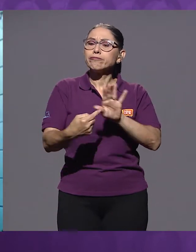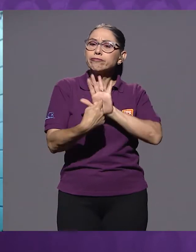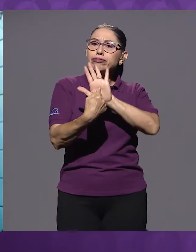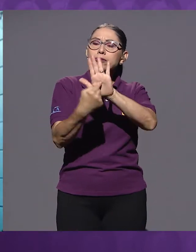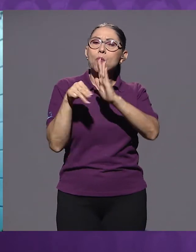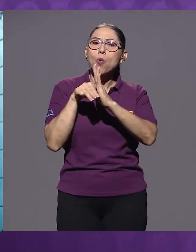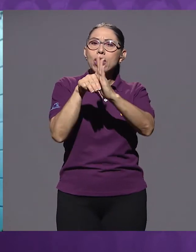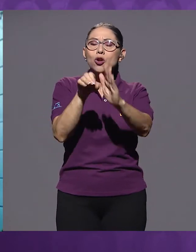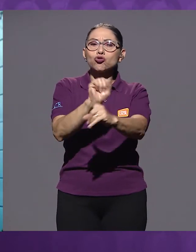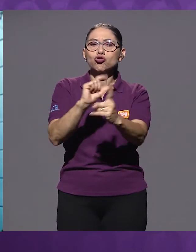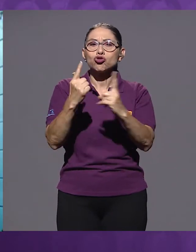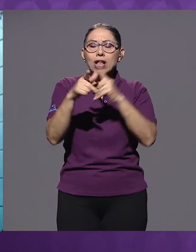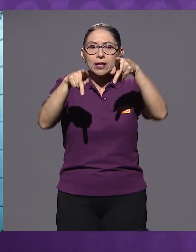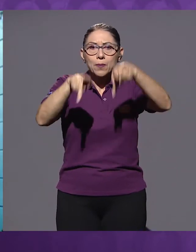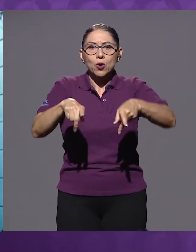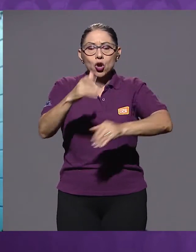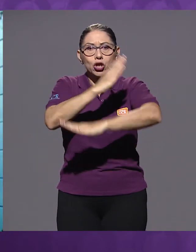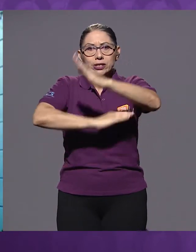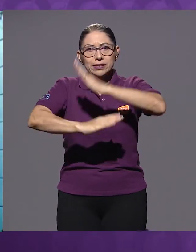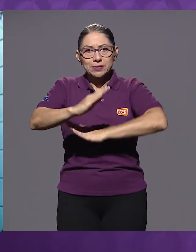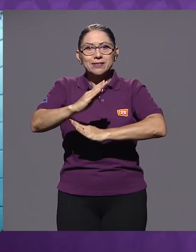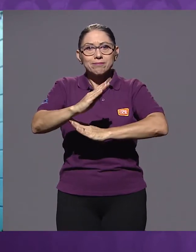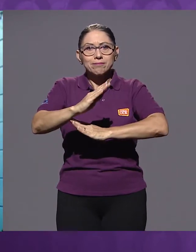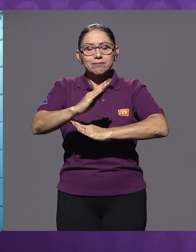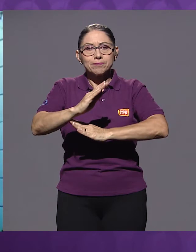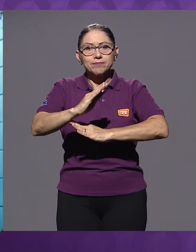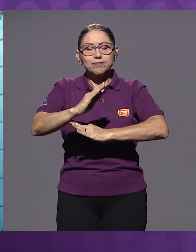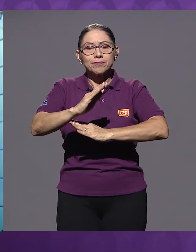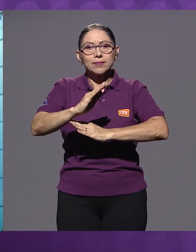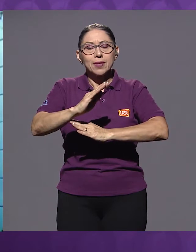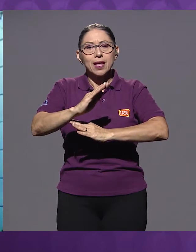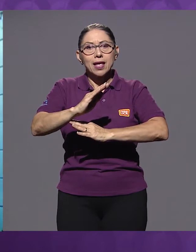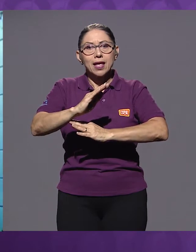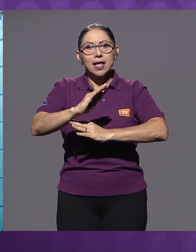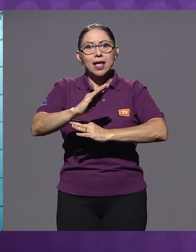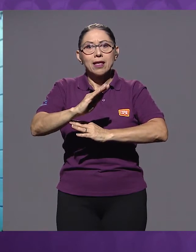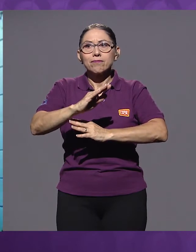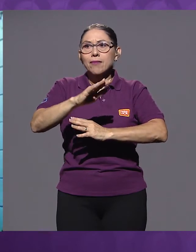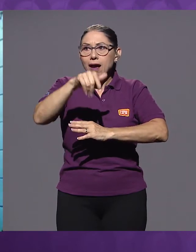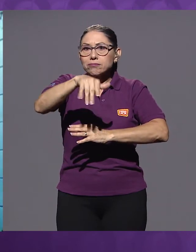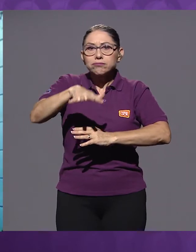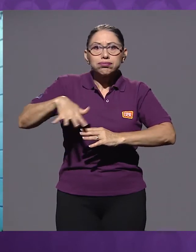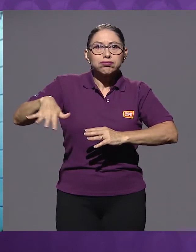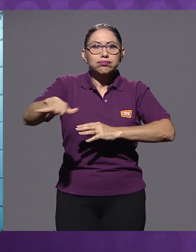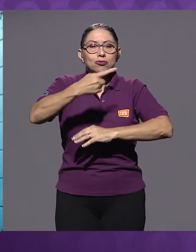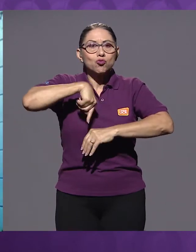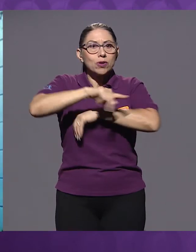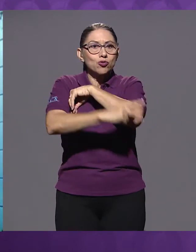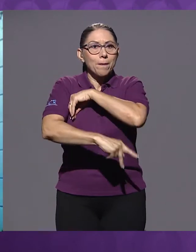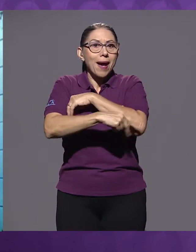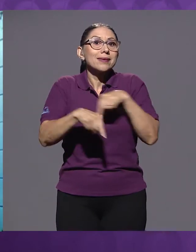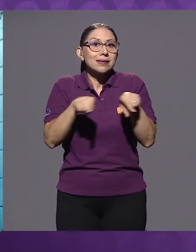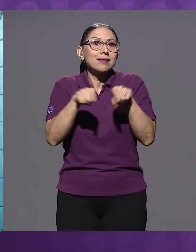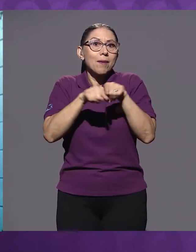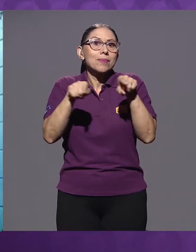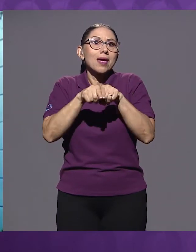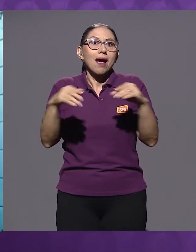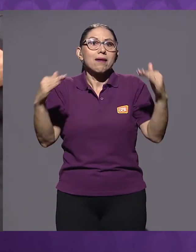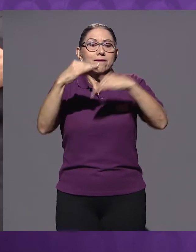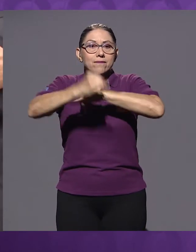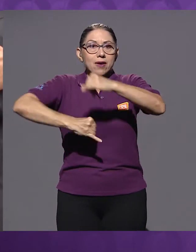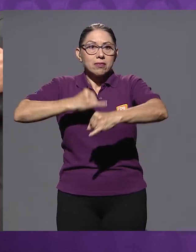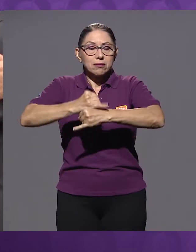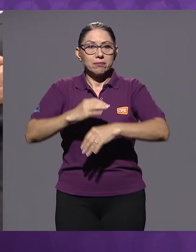el modelo social de la población con discapacidad dentro de nuestro país y bueno, y fuera de nuestras